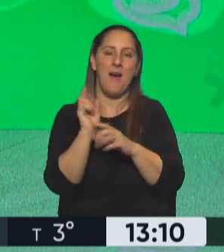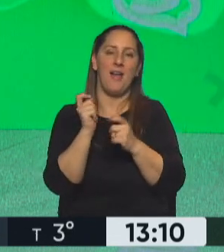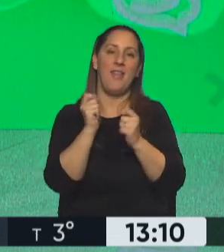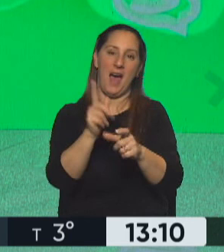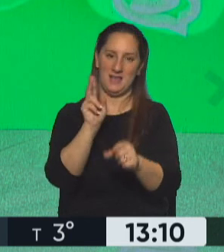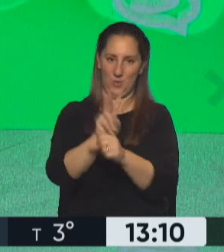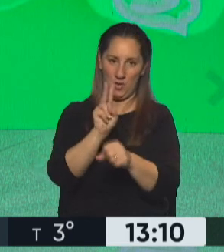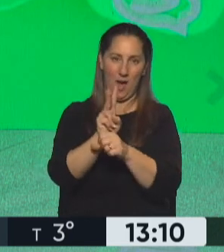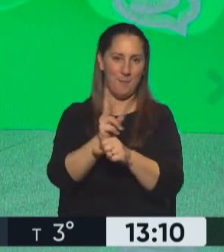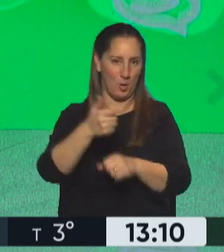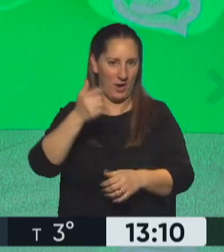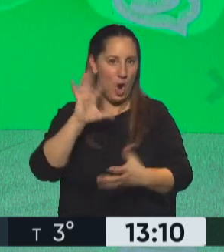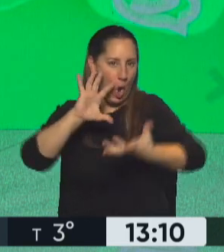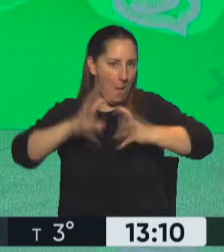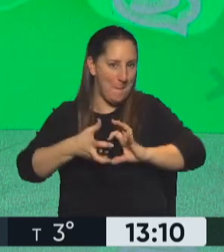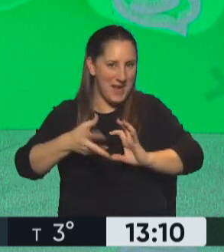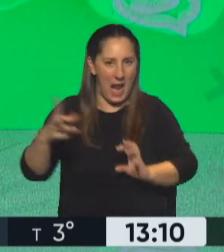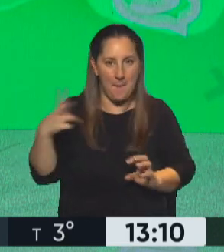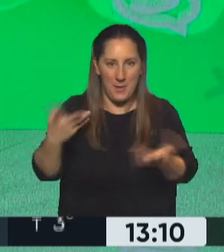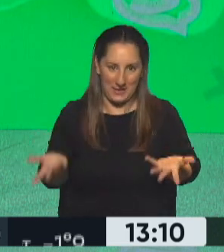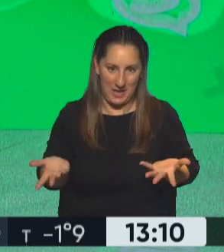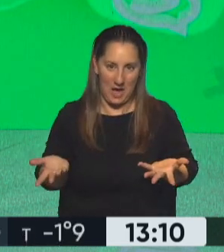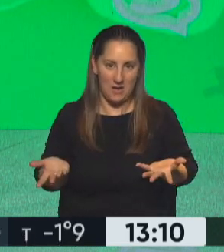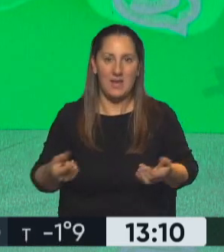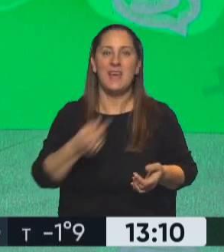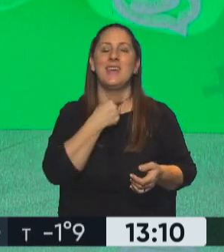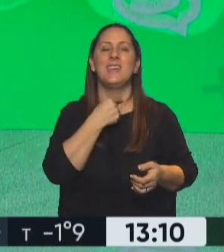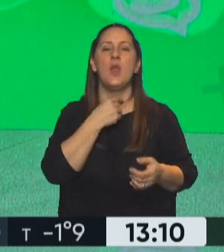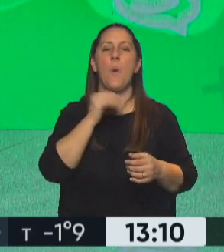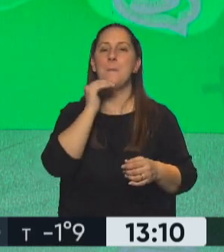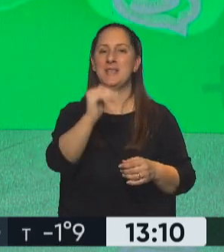vulnera la privacidad, claro, de las personas, más si estamos diciendo quiero que sea un mensaje que se vea por única vez.